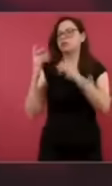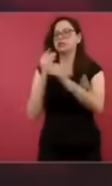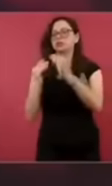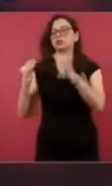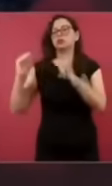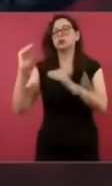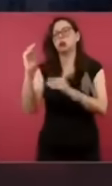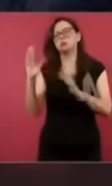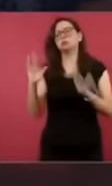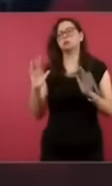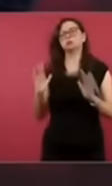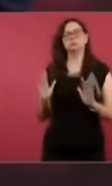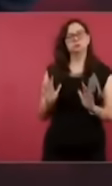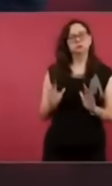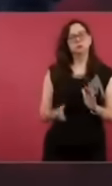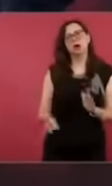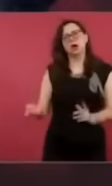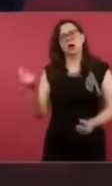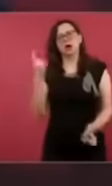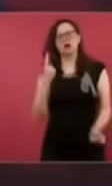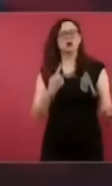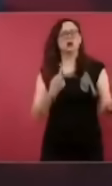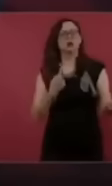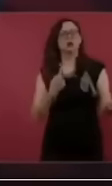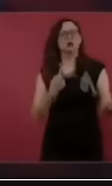pero está al servicio.